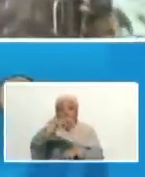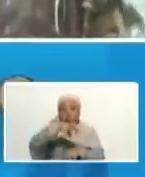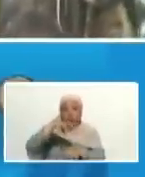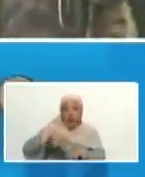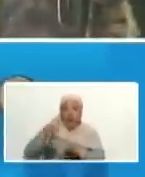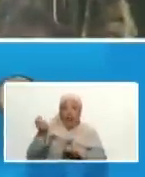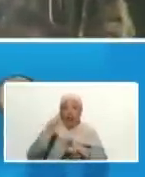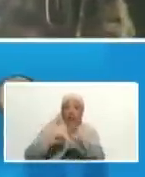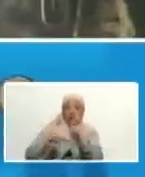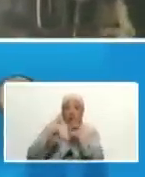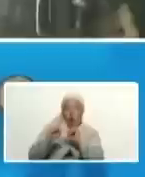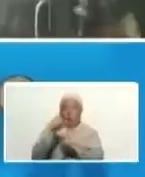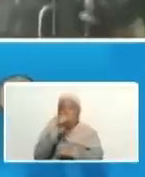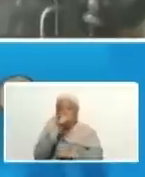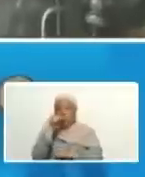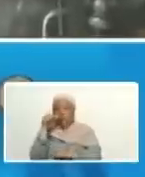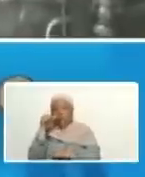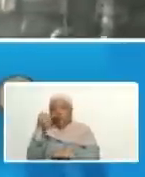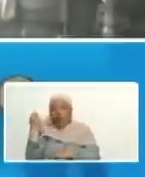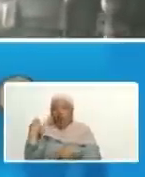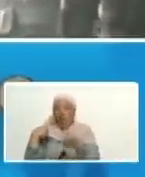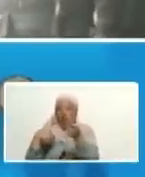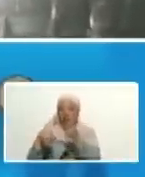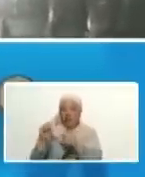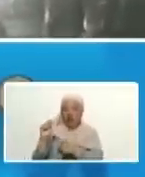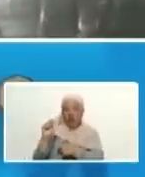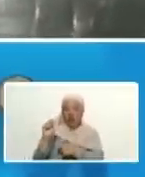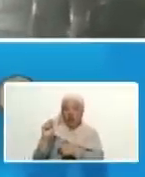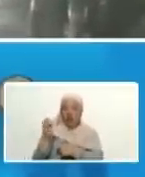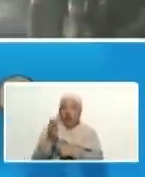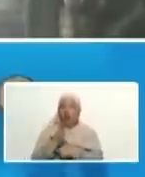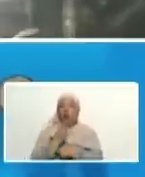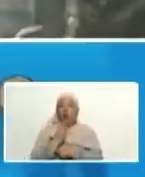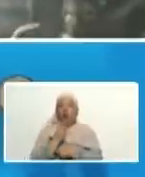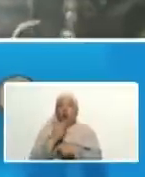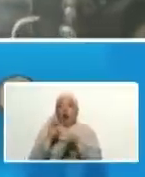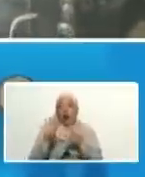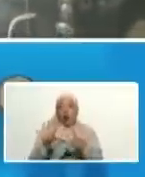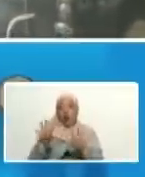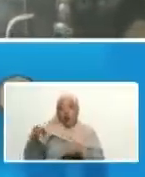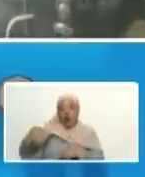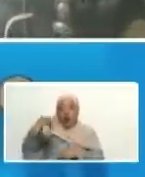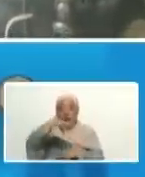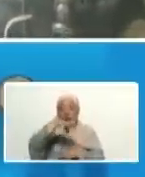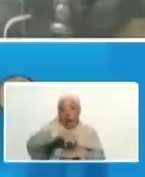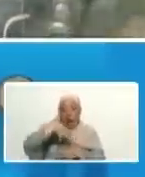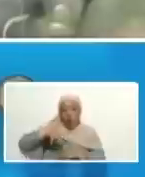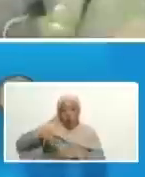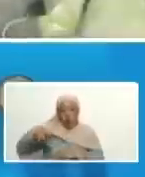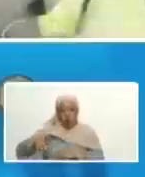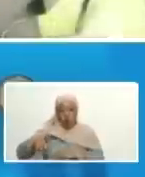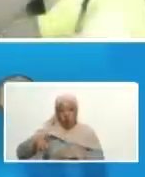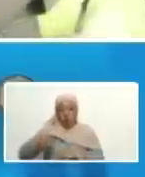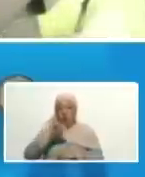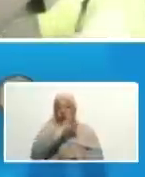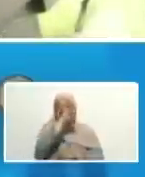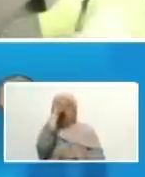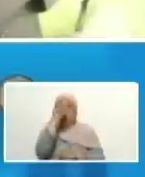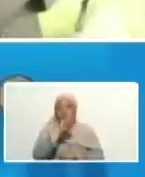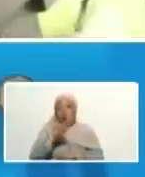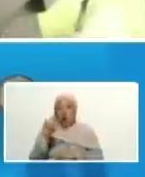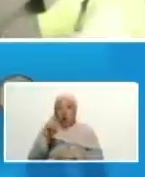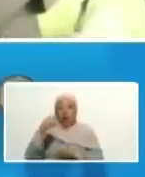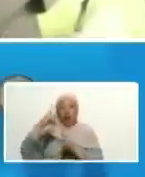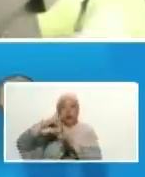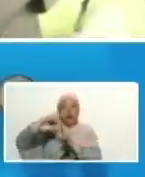grupos criminales y terroristas en 9 estados de la República: Zulia,